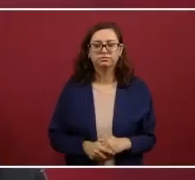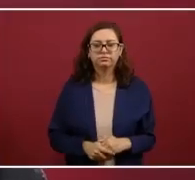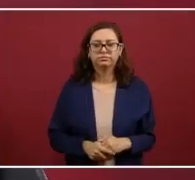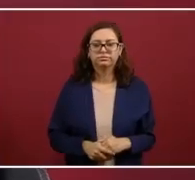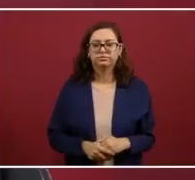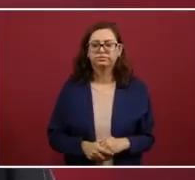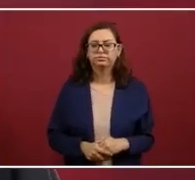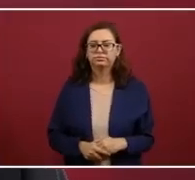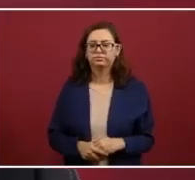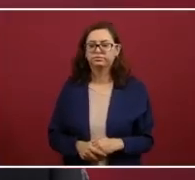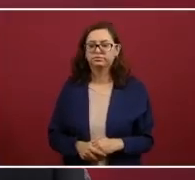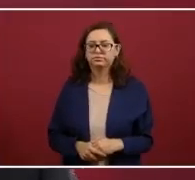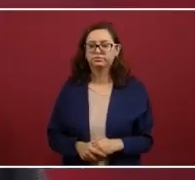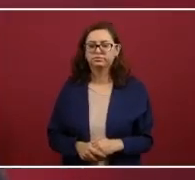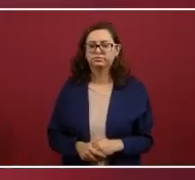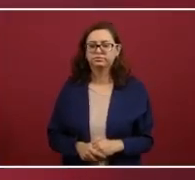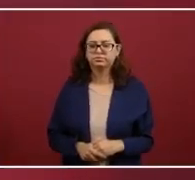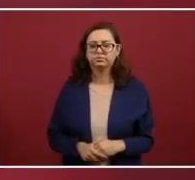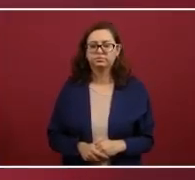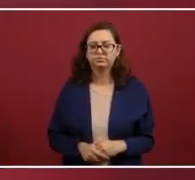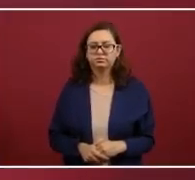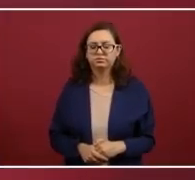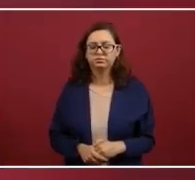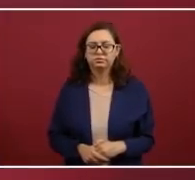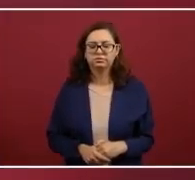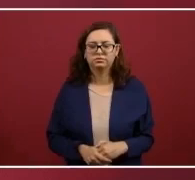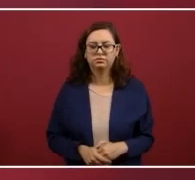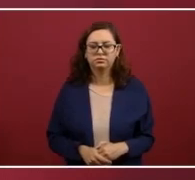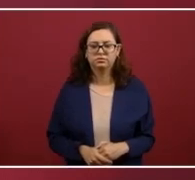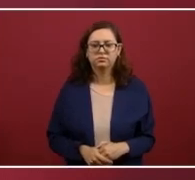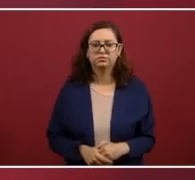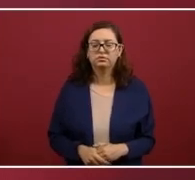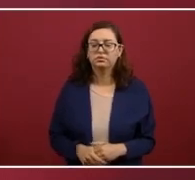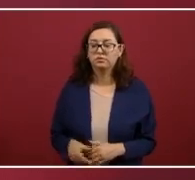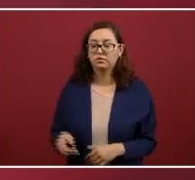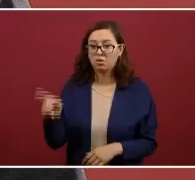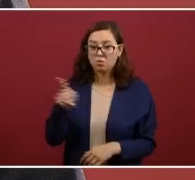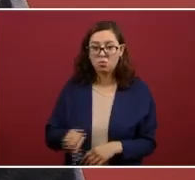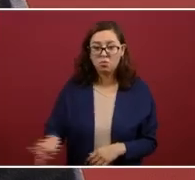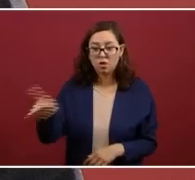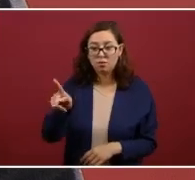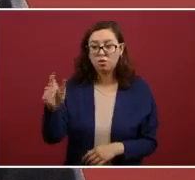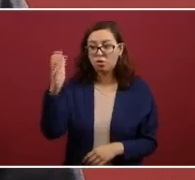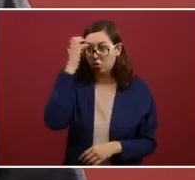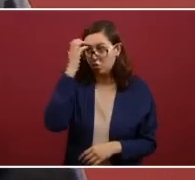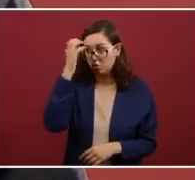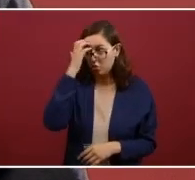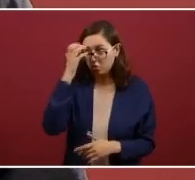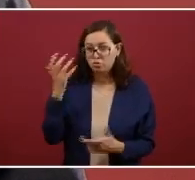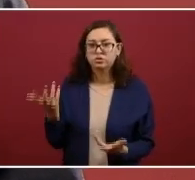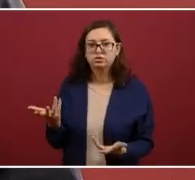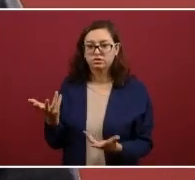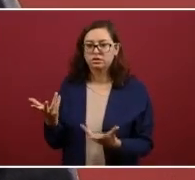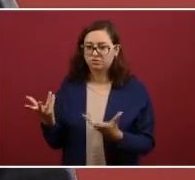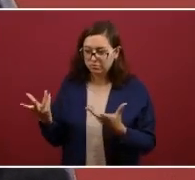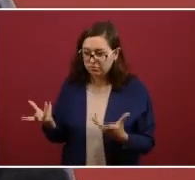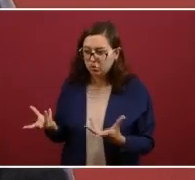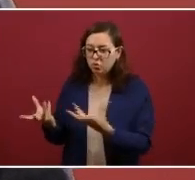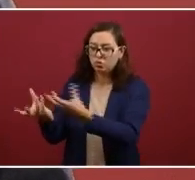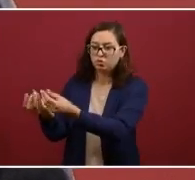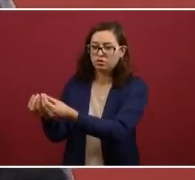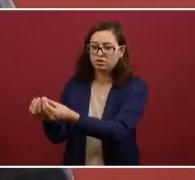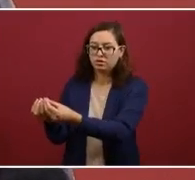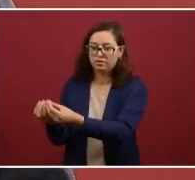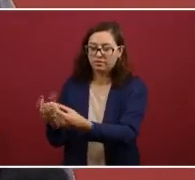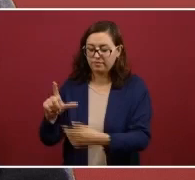lo más cercano que se pueda al pueblo y lo más distante que